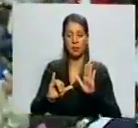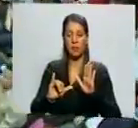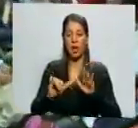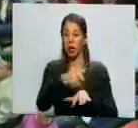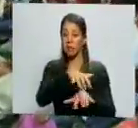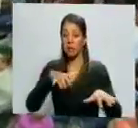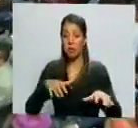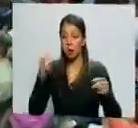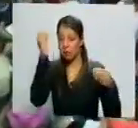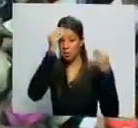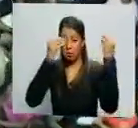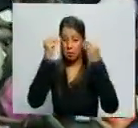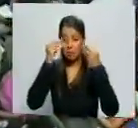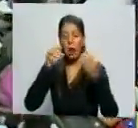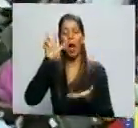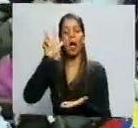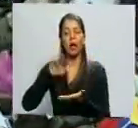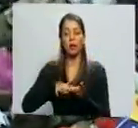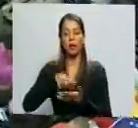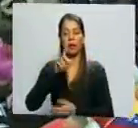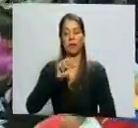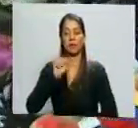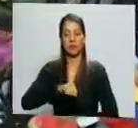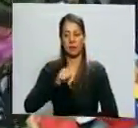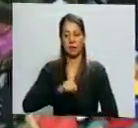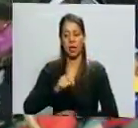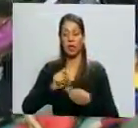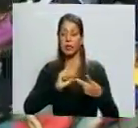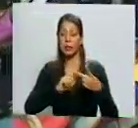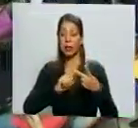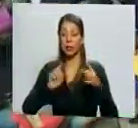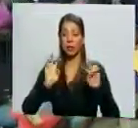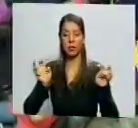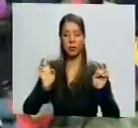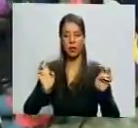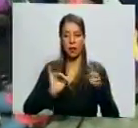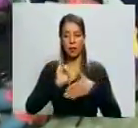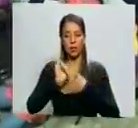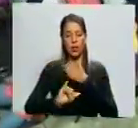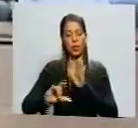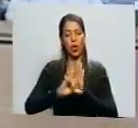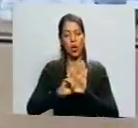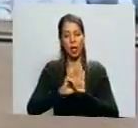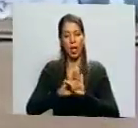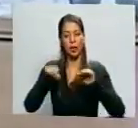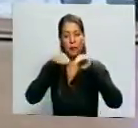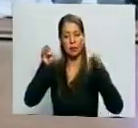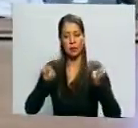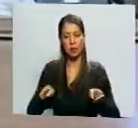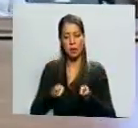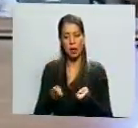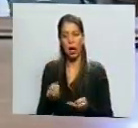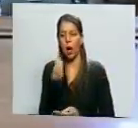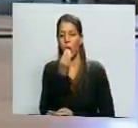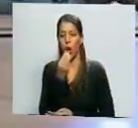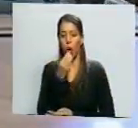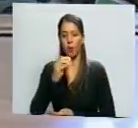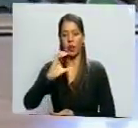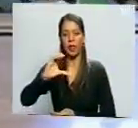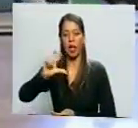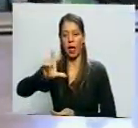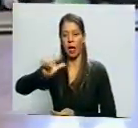resultó aprobada por unanimidad. En el segundo punto, el proyecto de ley constitucional del Comité Local de Abastecimiento